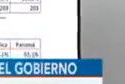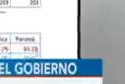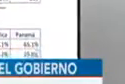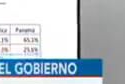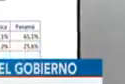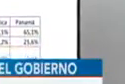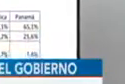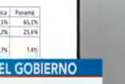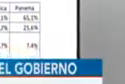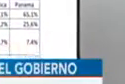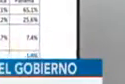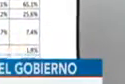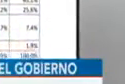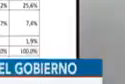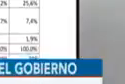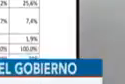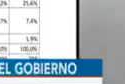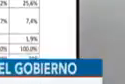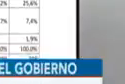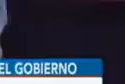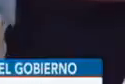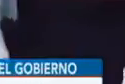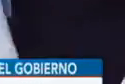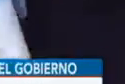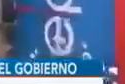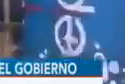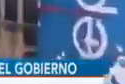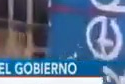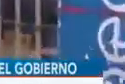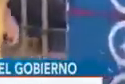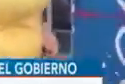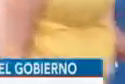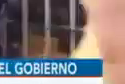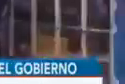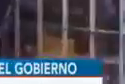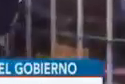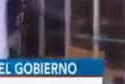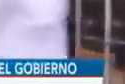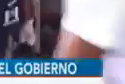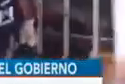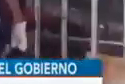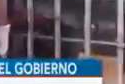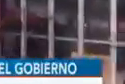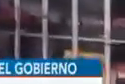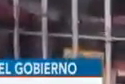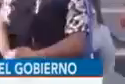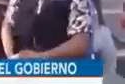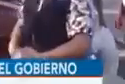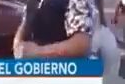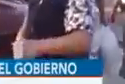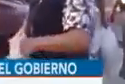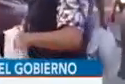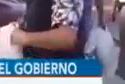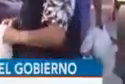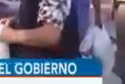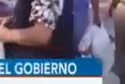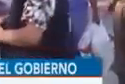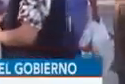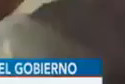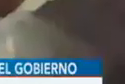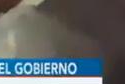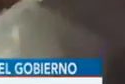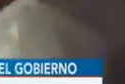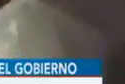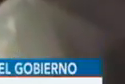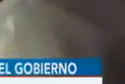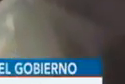salas de urgencias llenas de pacientes con sospechas de COVID-19. Honduras recientemente adquirió 7 hospitales temporales